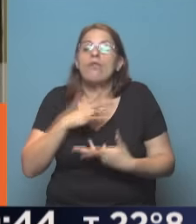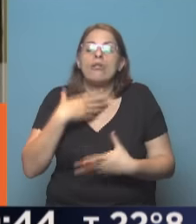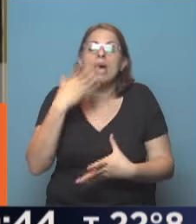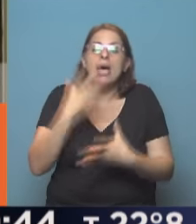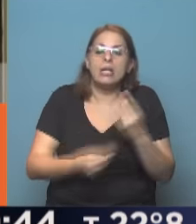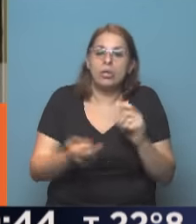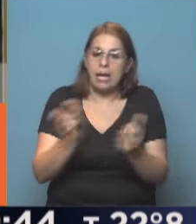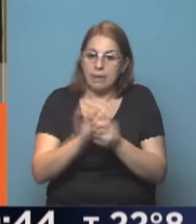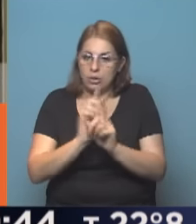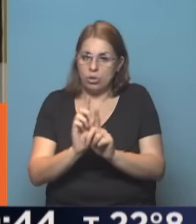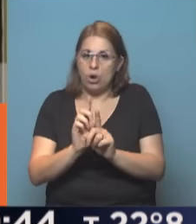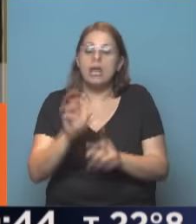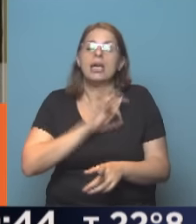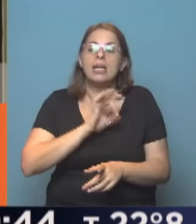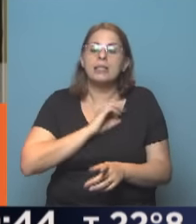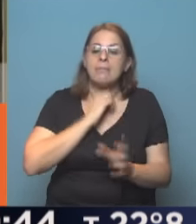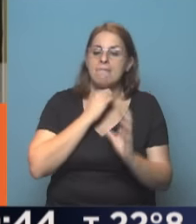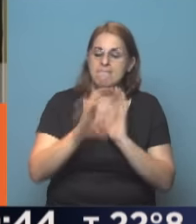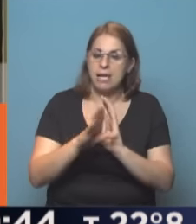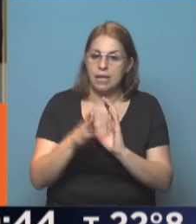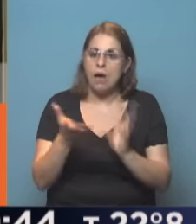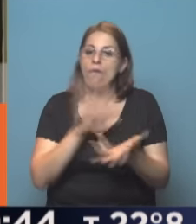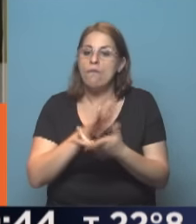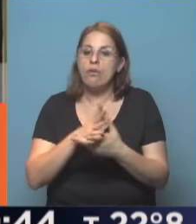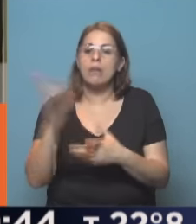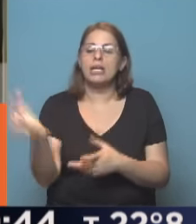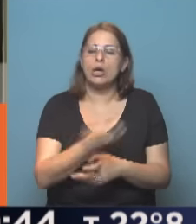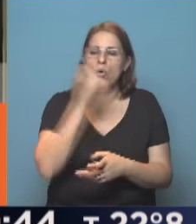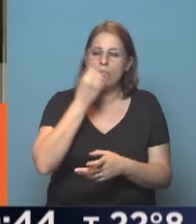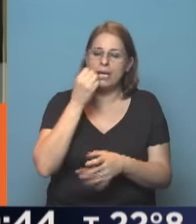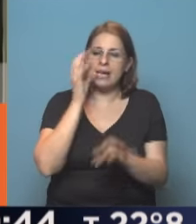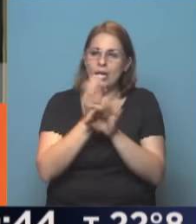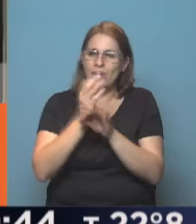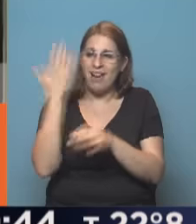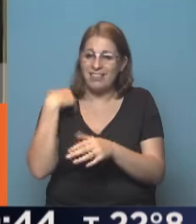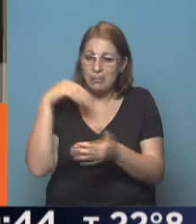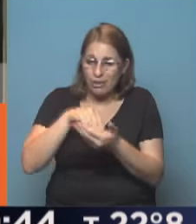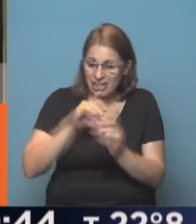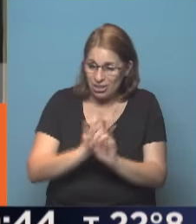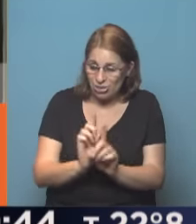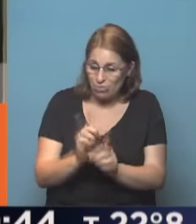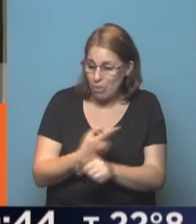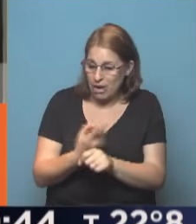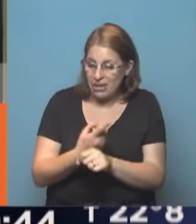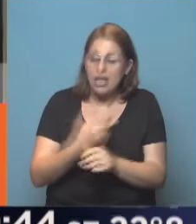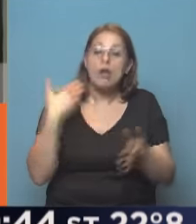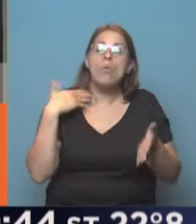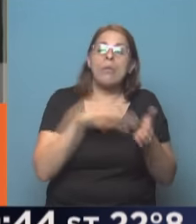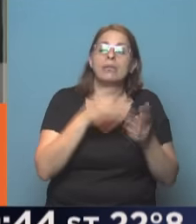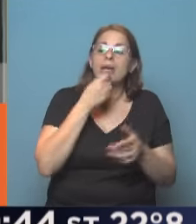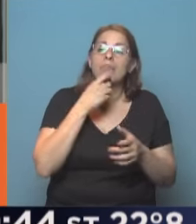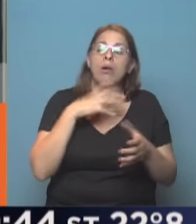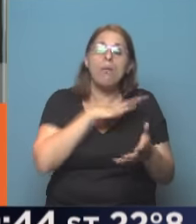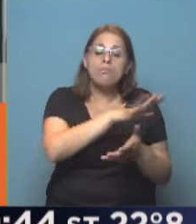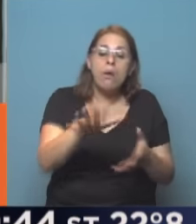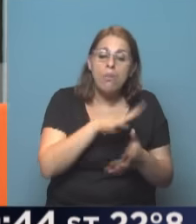error, porque una vez que la evaluación ya está enviada, no hay forma de recuperar las escuelas que no estuvieron, porque ya la muestra, cuando uno manda a la